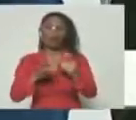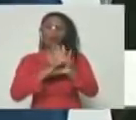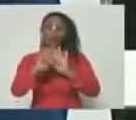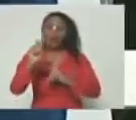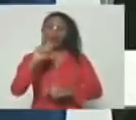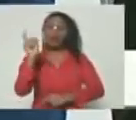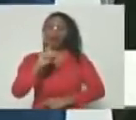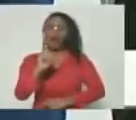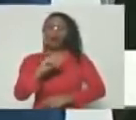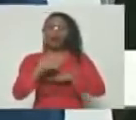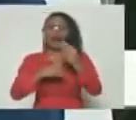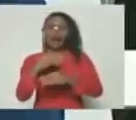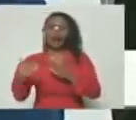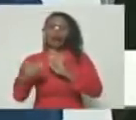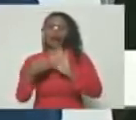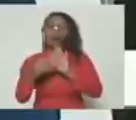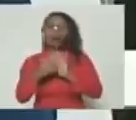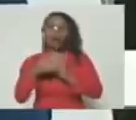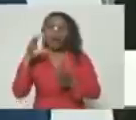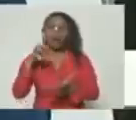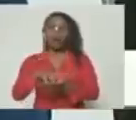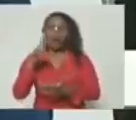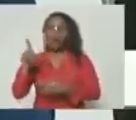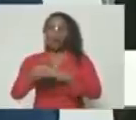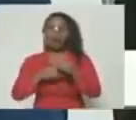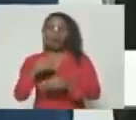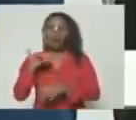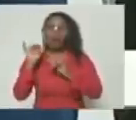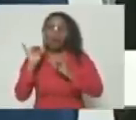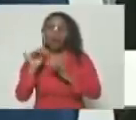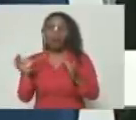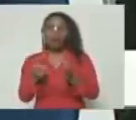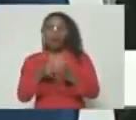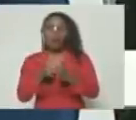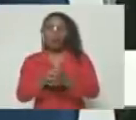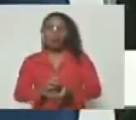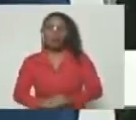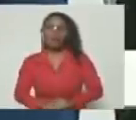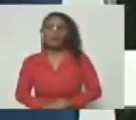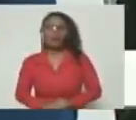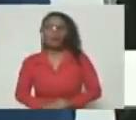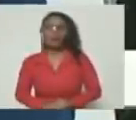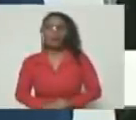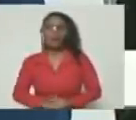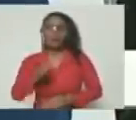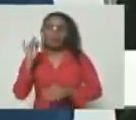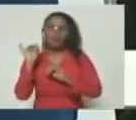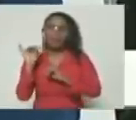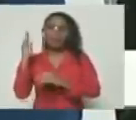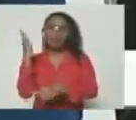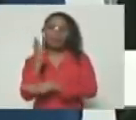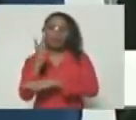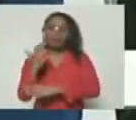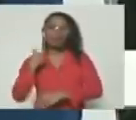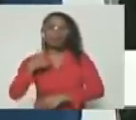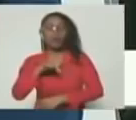que haga armas contra el Estado tiene que ser reducido en la misma proporción. Y por eso nosotros,